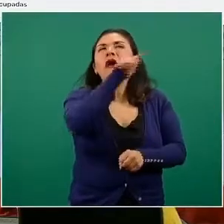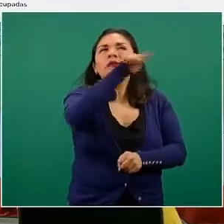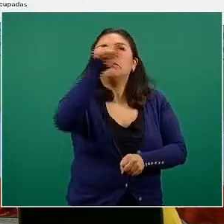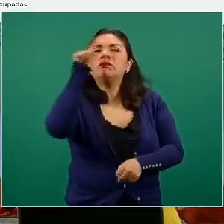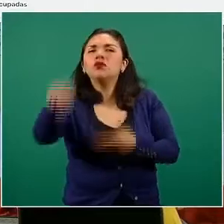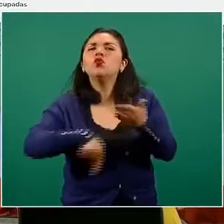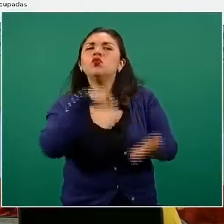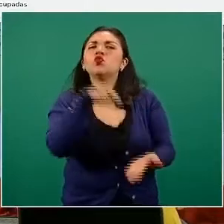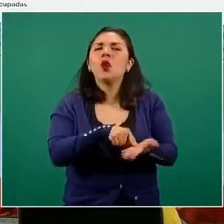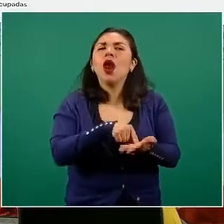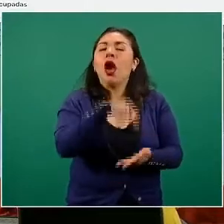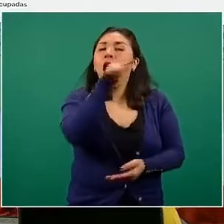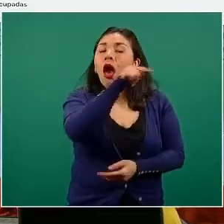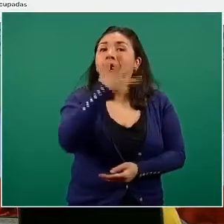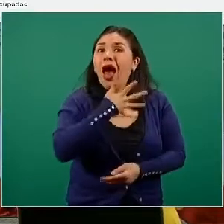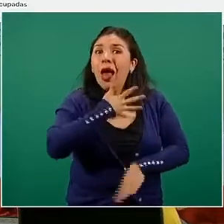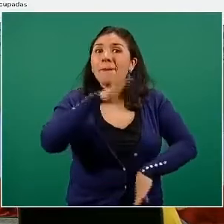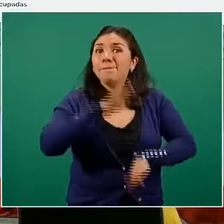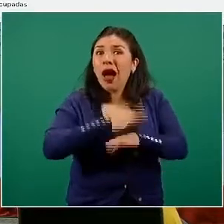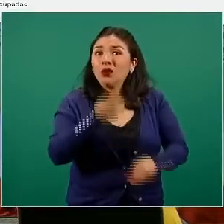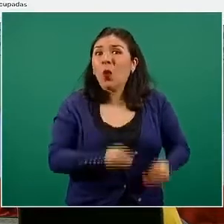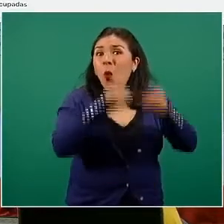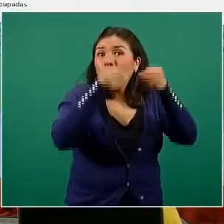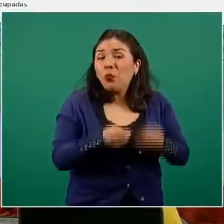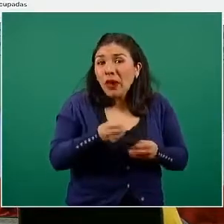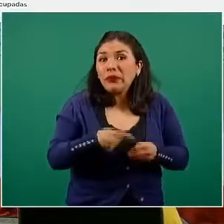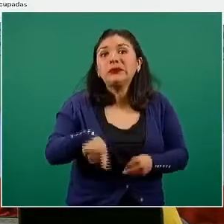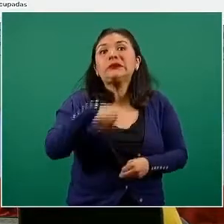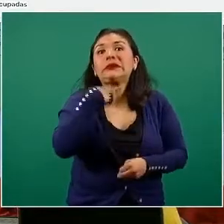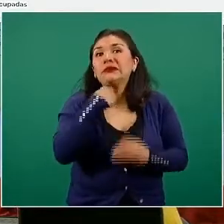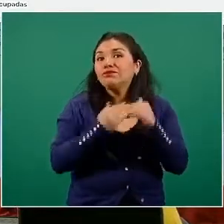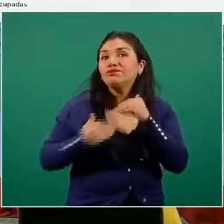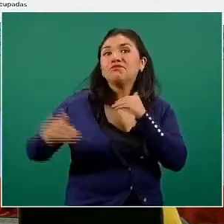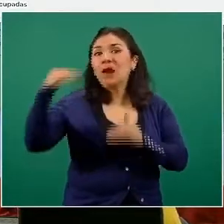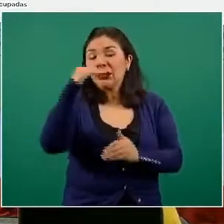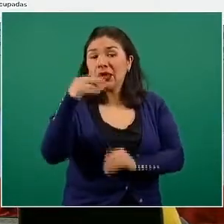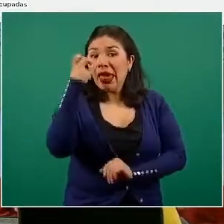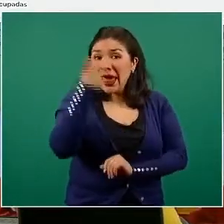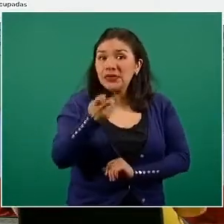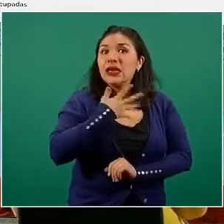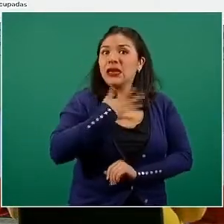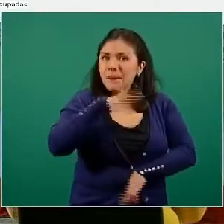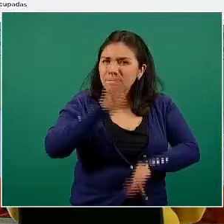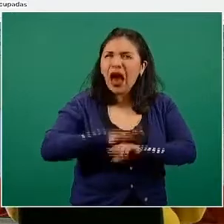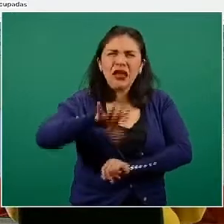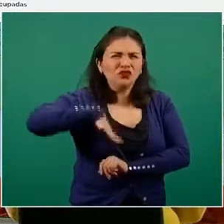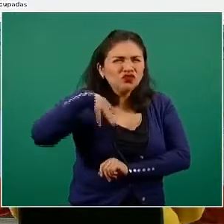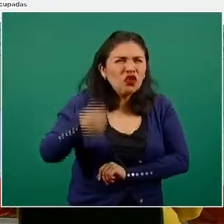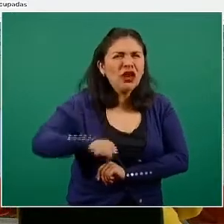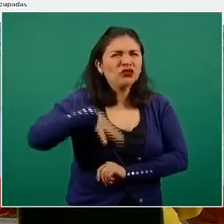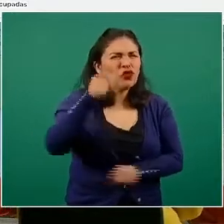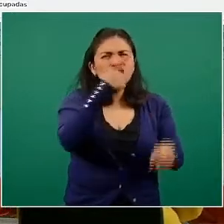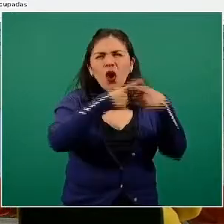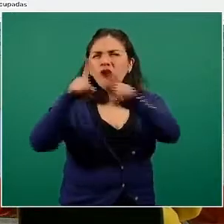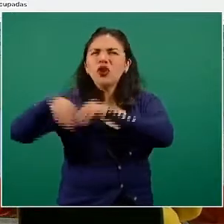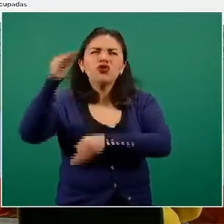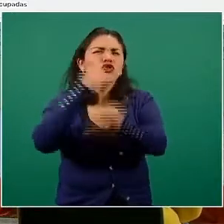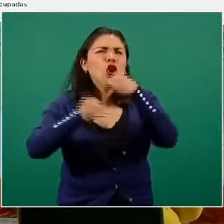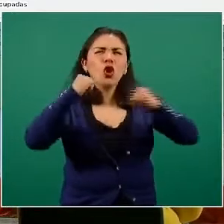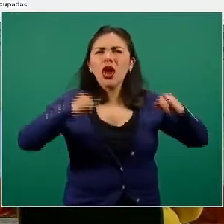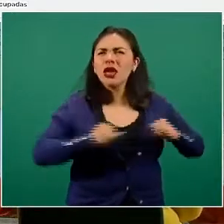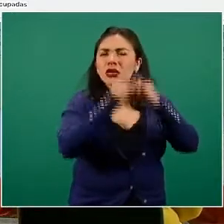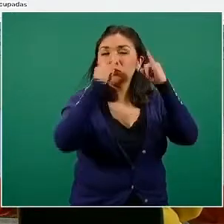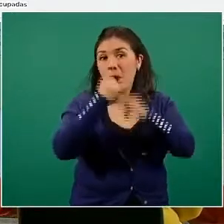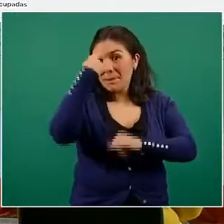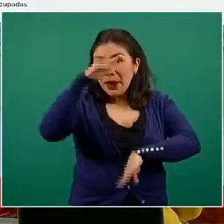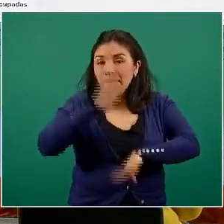lugares donde la ocupación está llegando a niveles de alerta. Y ahí ha habido un esfuerzo de todas las instituciones, de todo el sector,